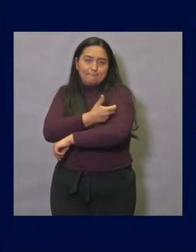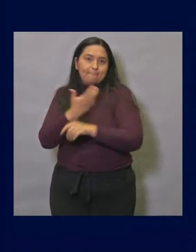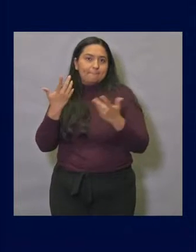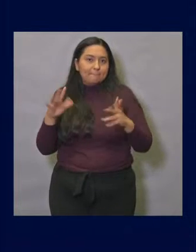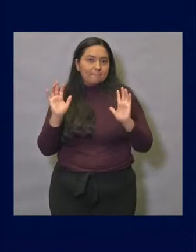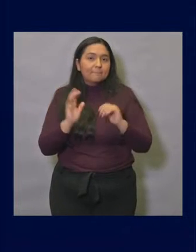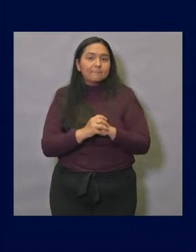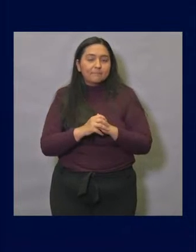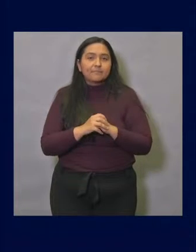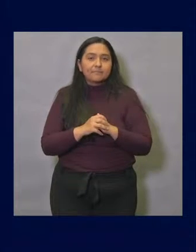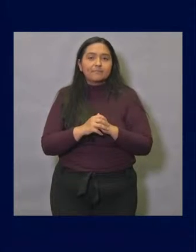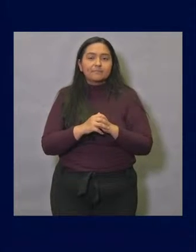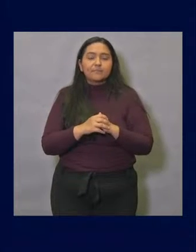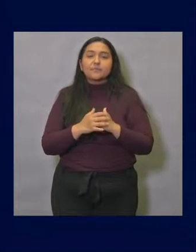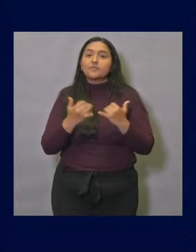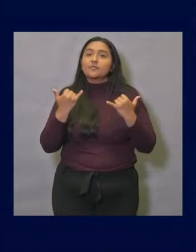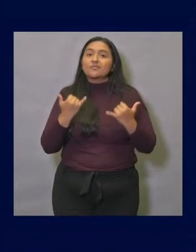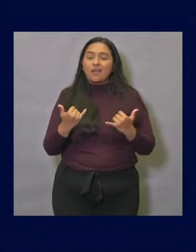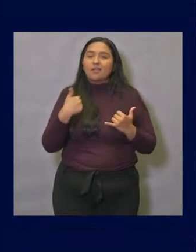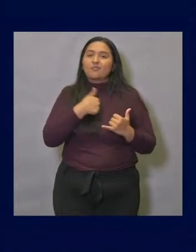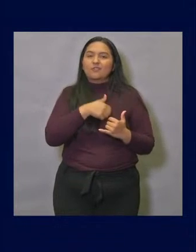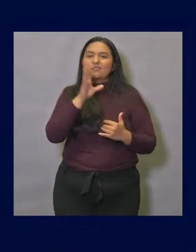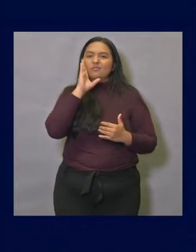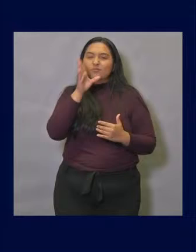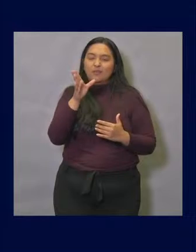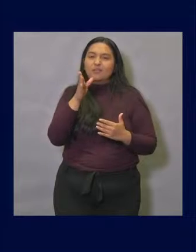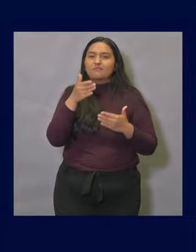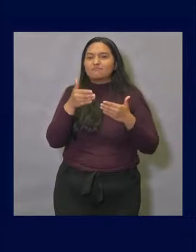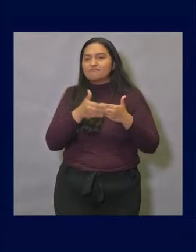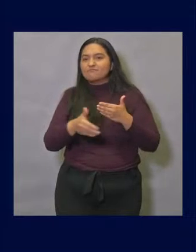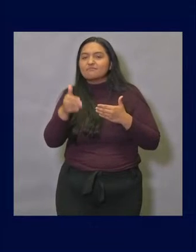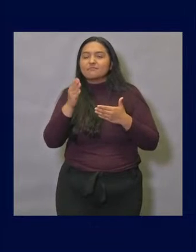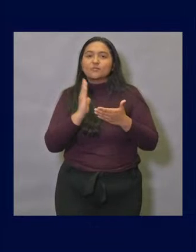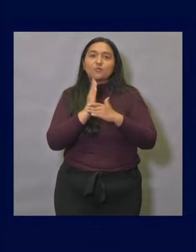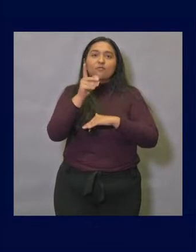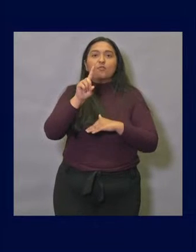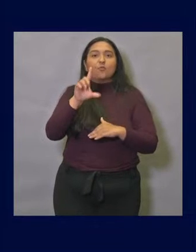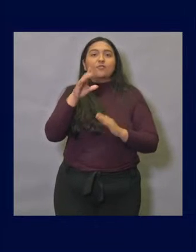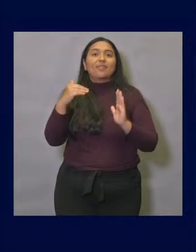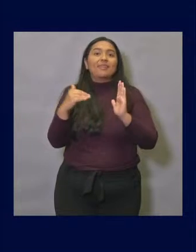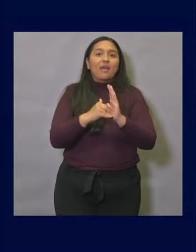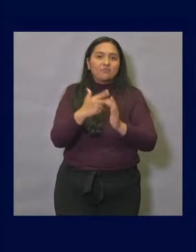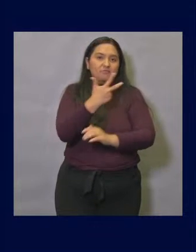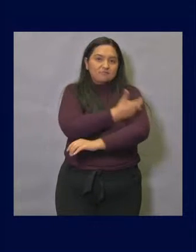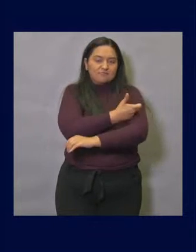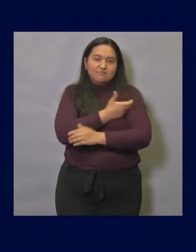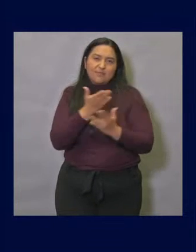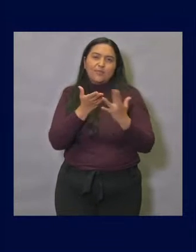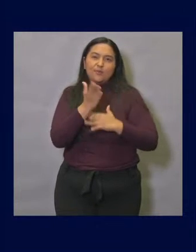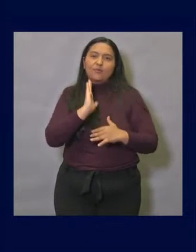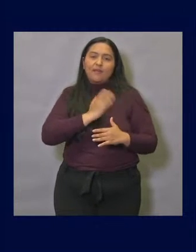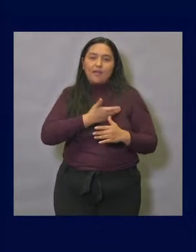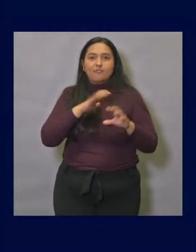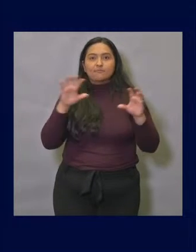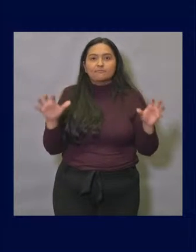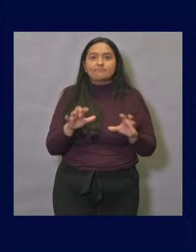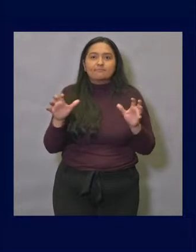camino de entregar más de 100,000 vacunas a través de estos esfuerzos. Next slide, please.